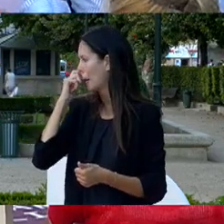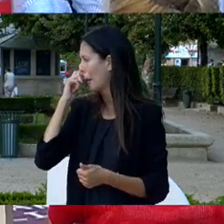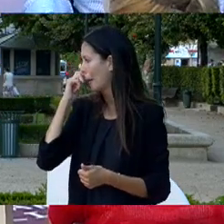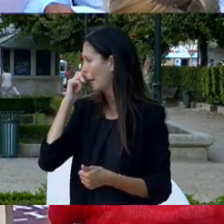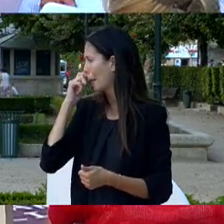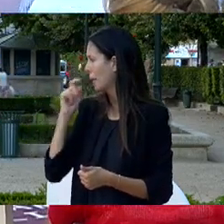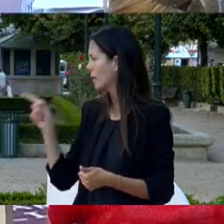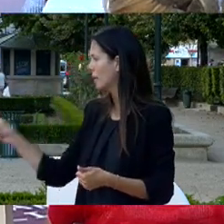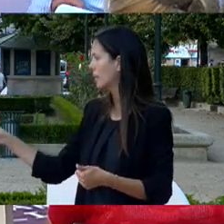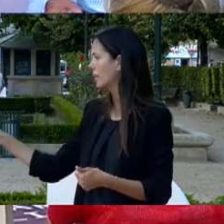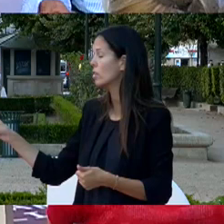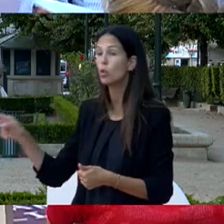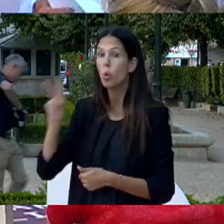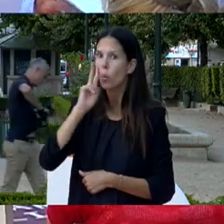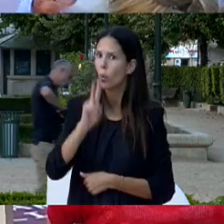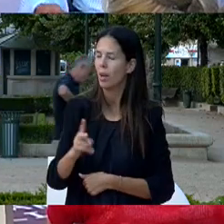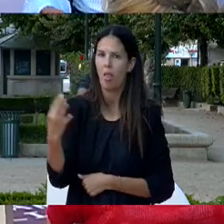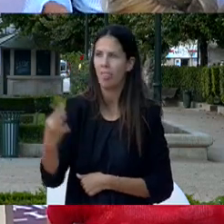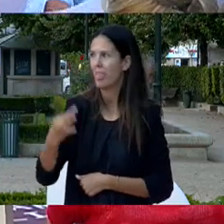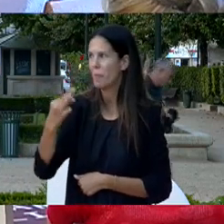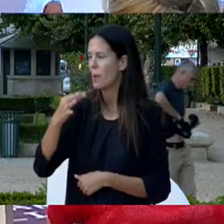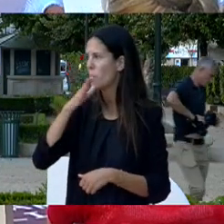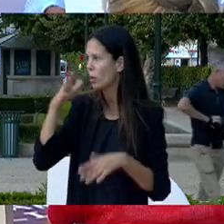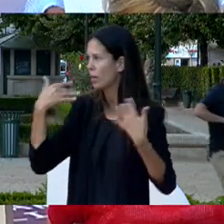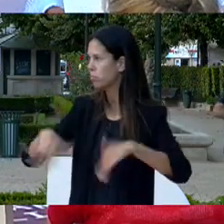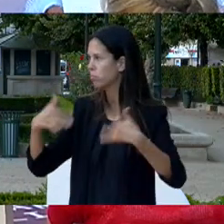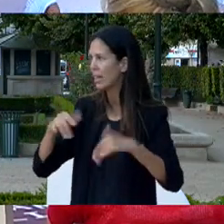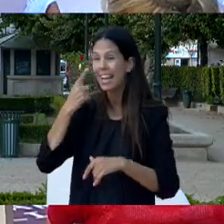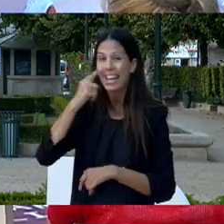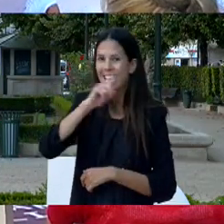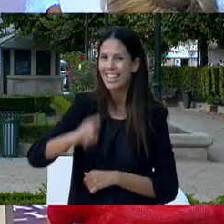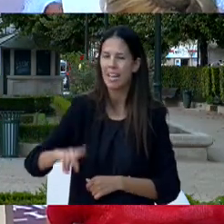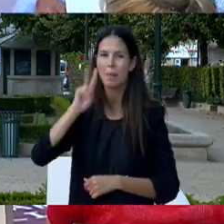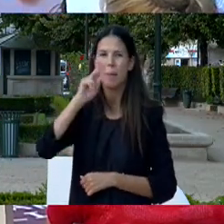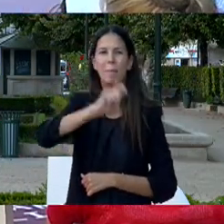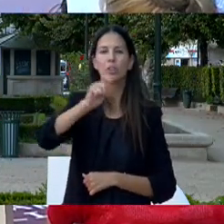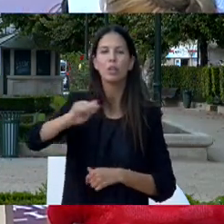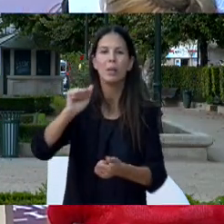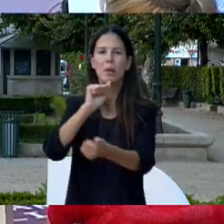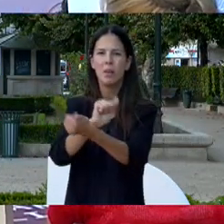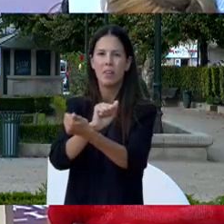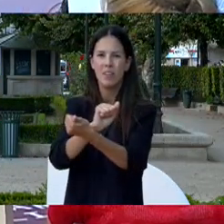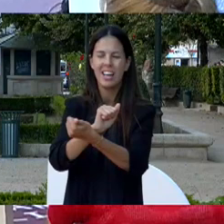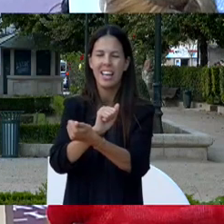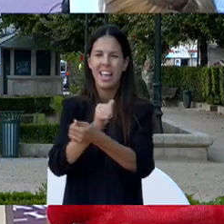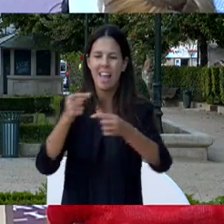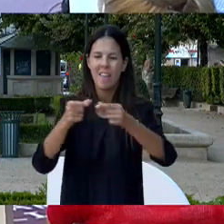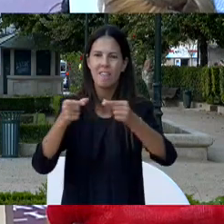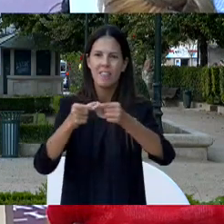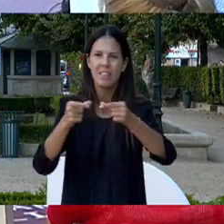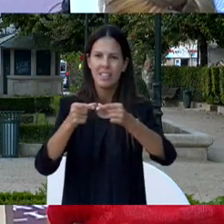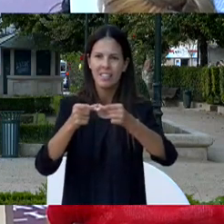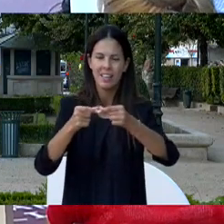Isto non o perdades, porque... Bueno, porque é fantástico ver como as persoas presas con fichas de dominó... Con fichas de dominó